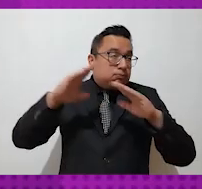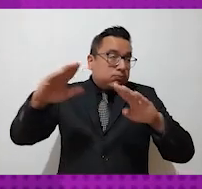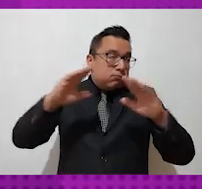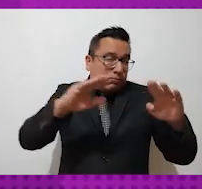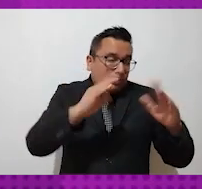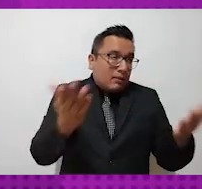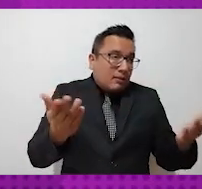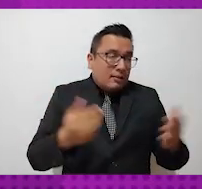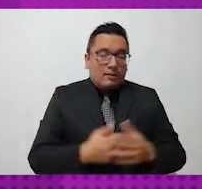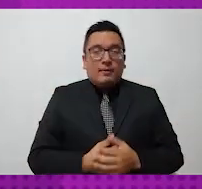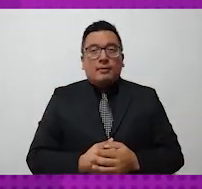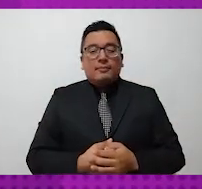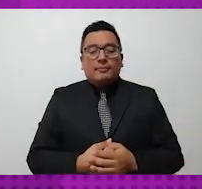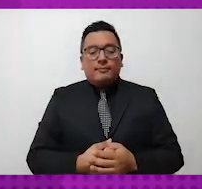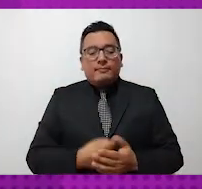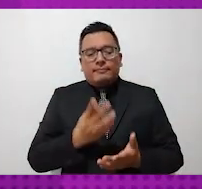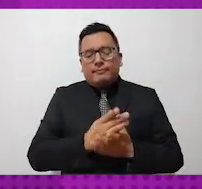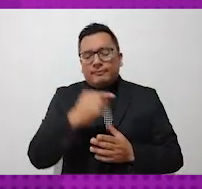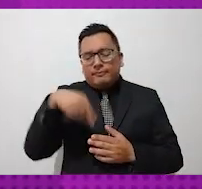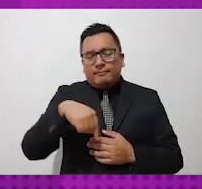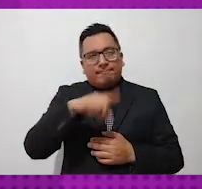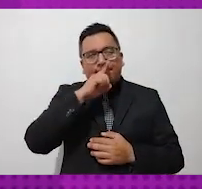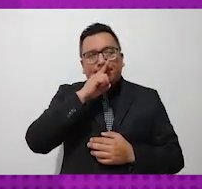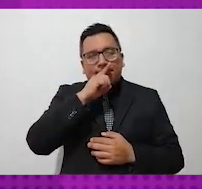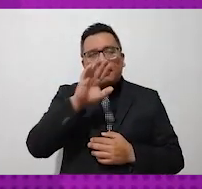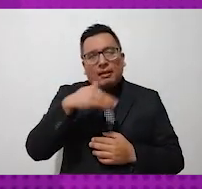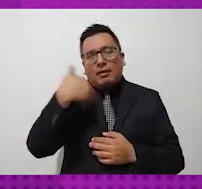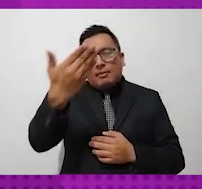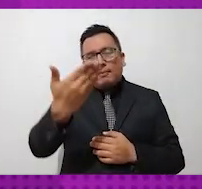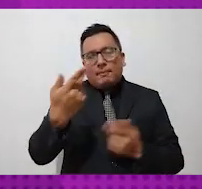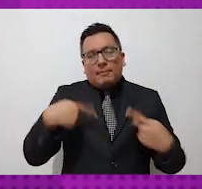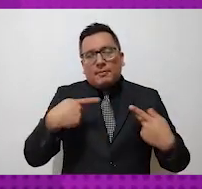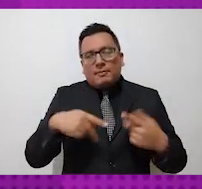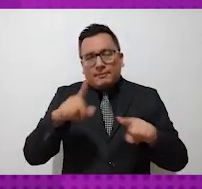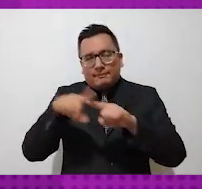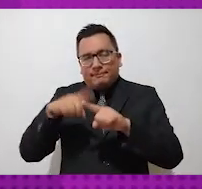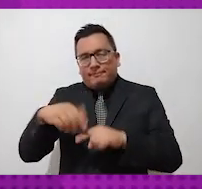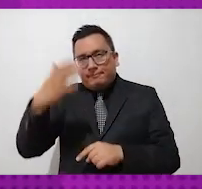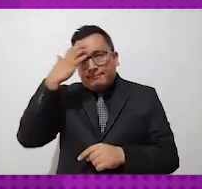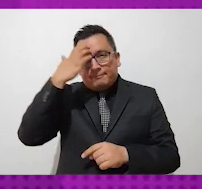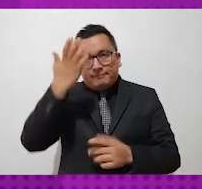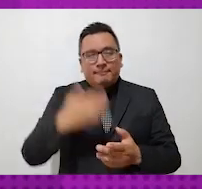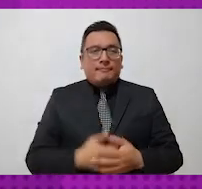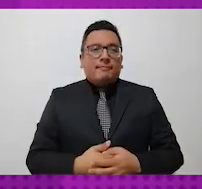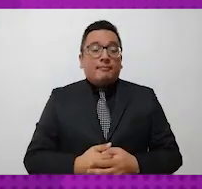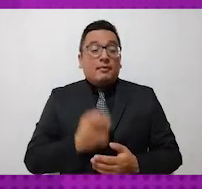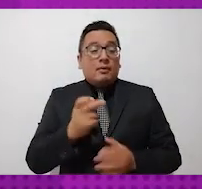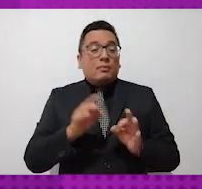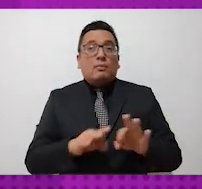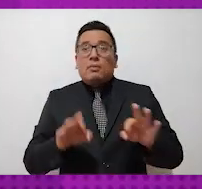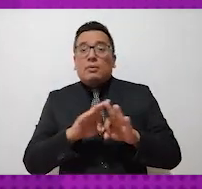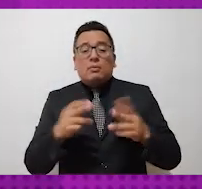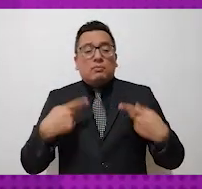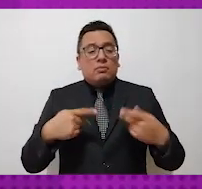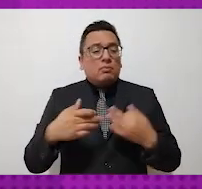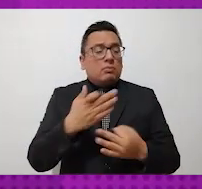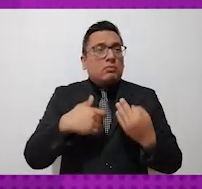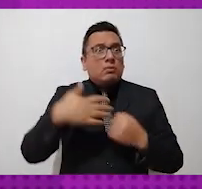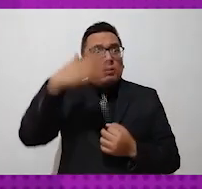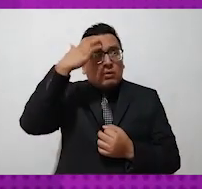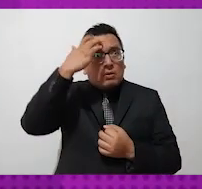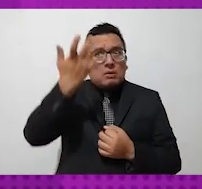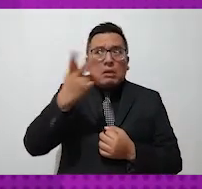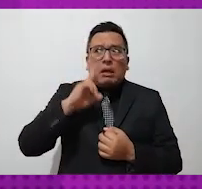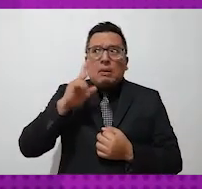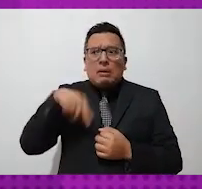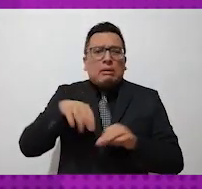no solamente dentro del instituto, sino también fuera de él. Y es importante que la ciudadanía conozca de todo este trabajo